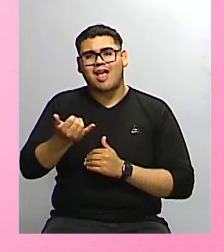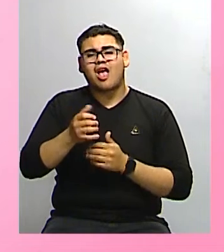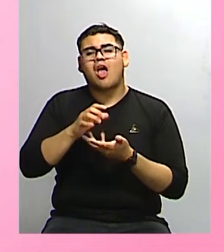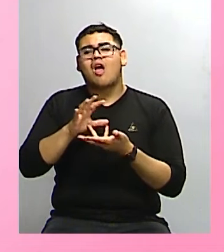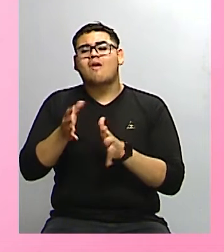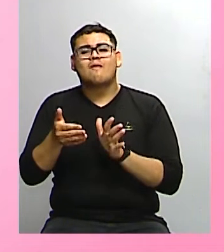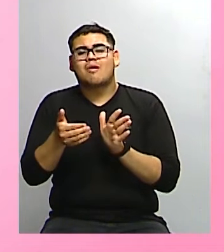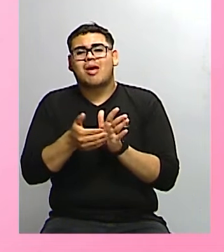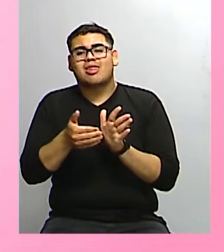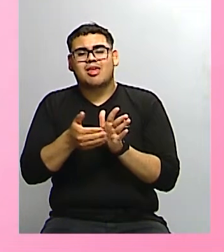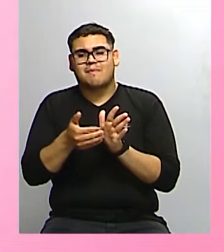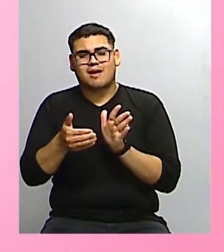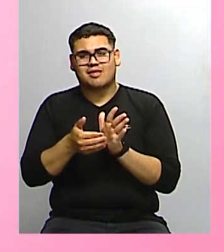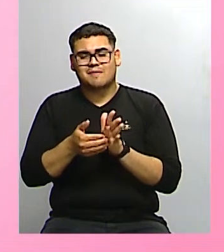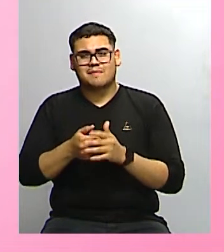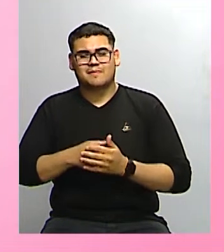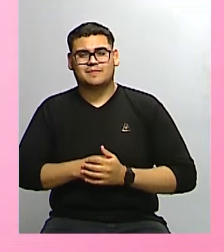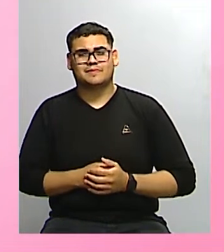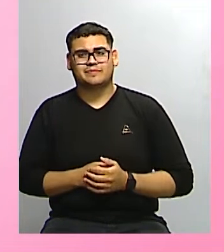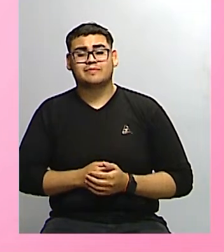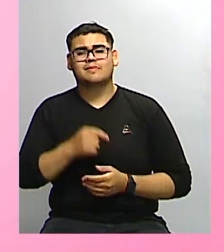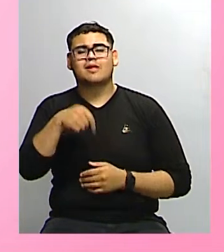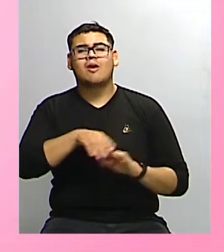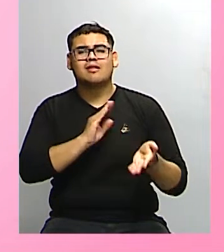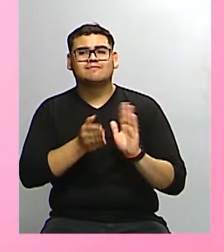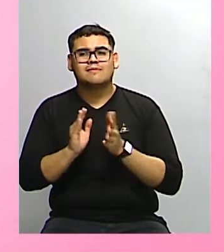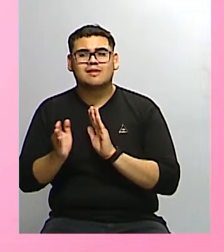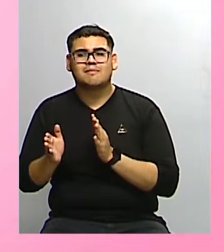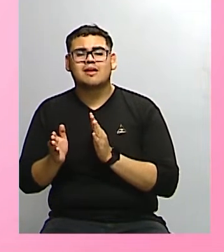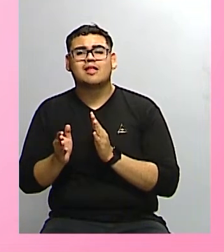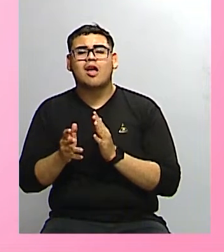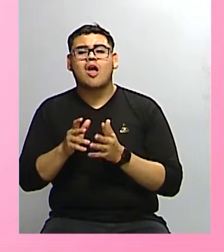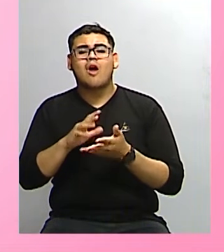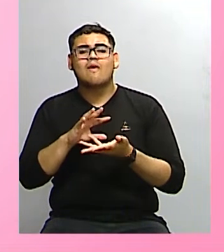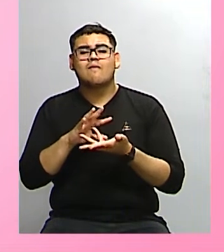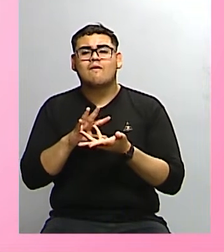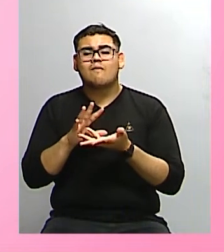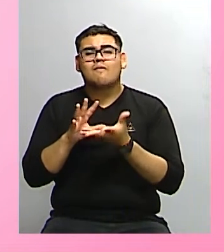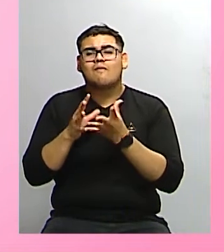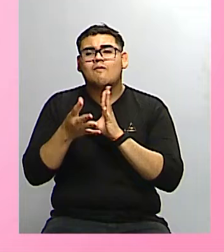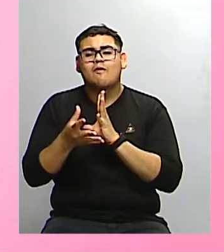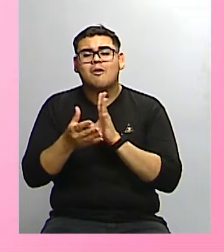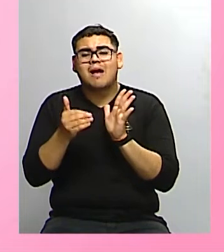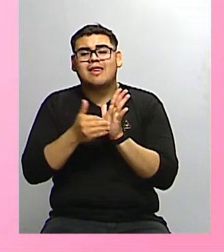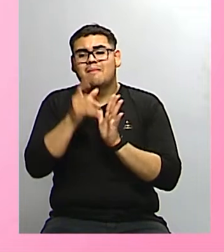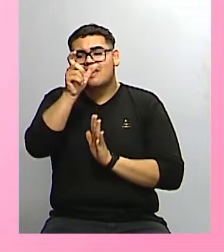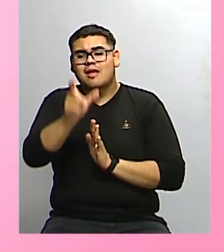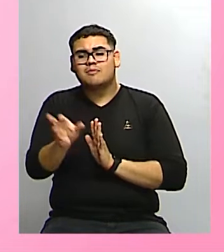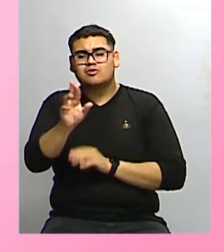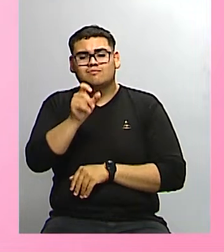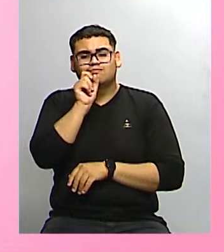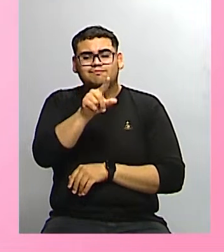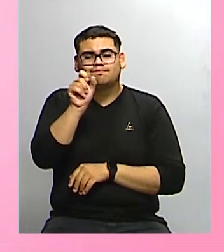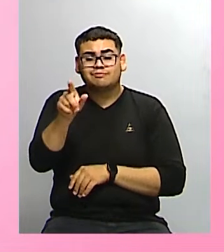el tratamiento Ujú, y ahora el tratamiento es más de acuerdo a cada mujer y al tipo